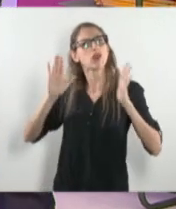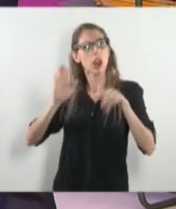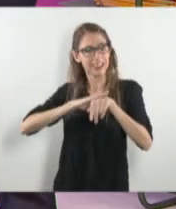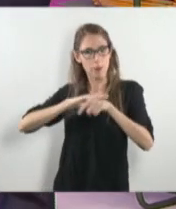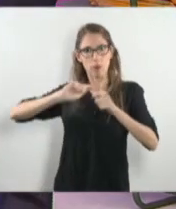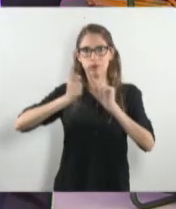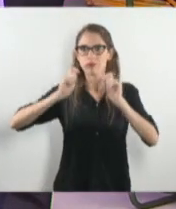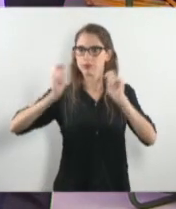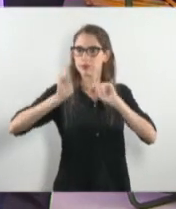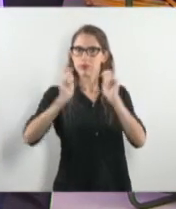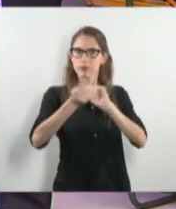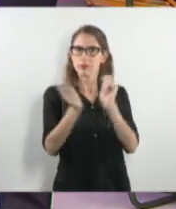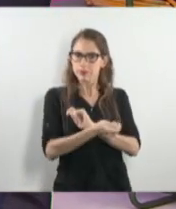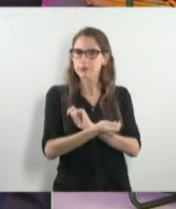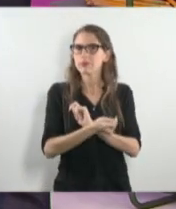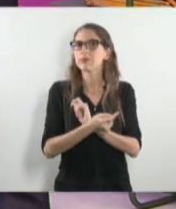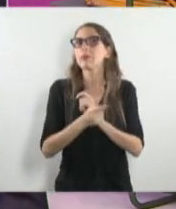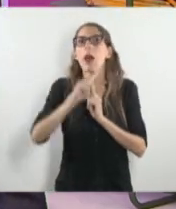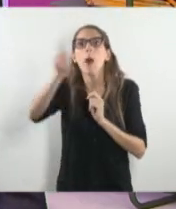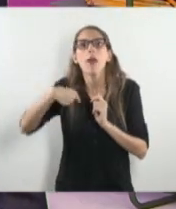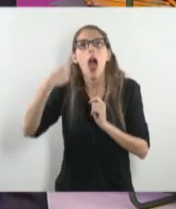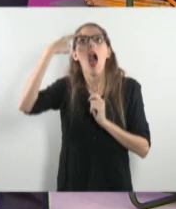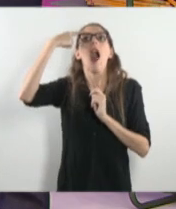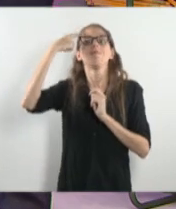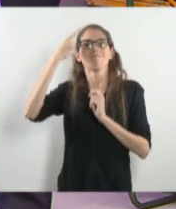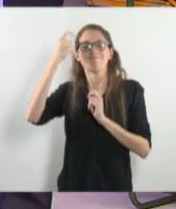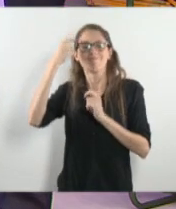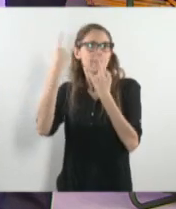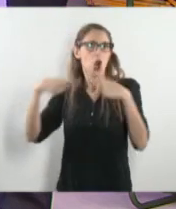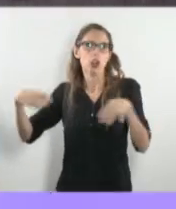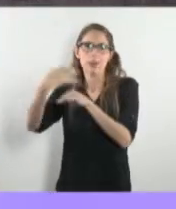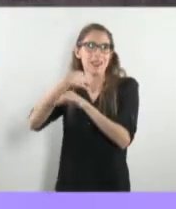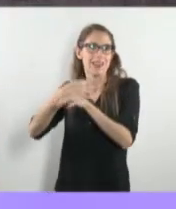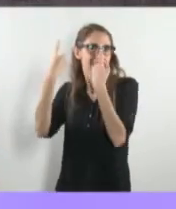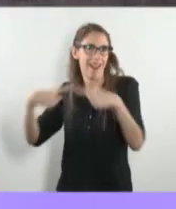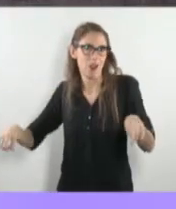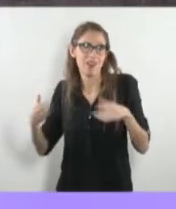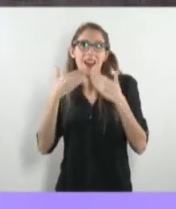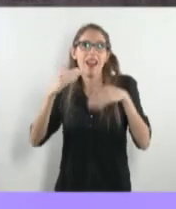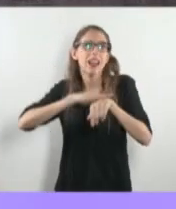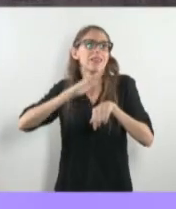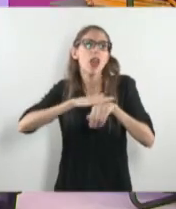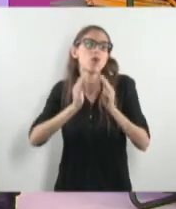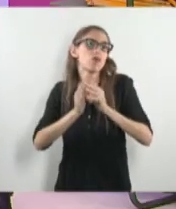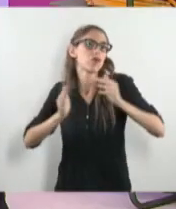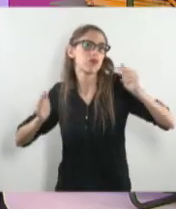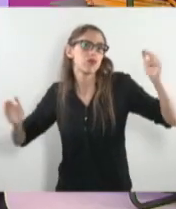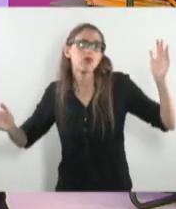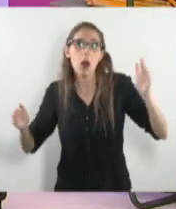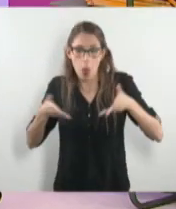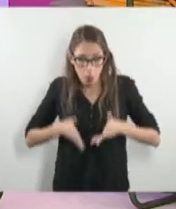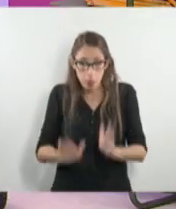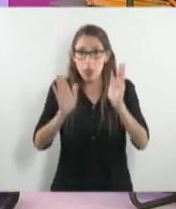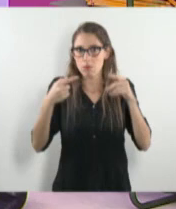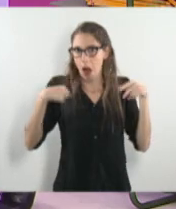¿no? Trae lecciones, uno aprende a partir de eso, está diciendo. Uno viene ciego sin saber